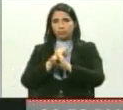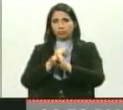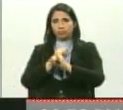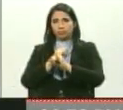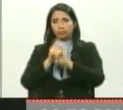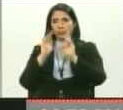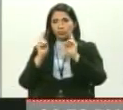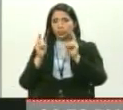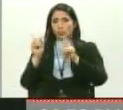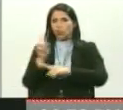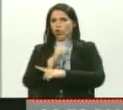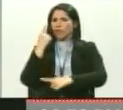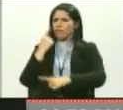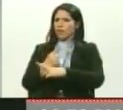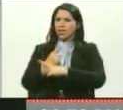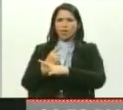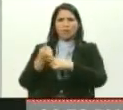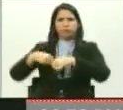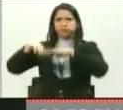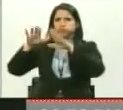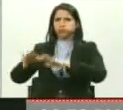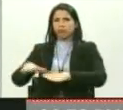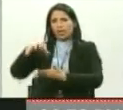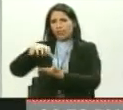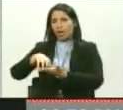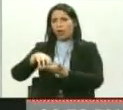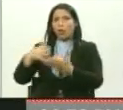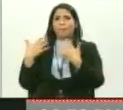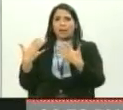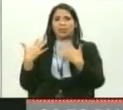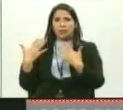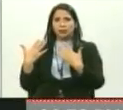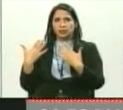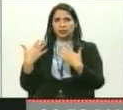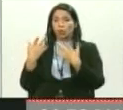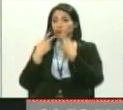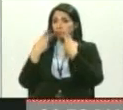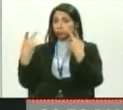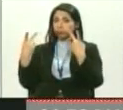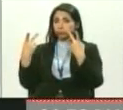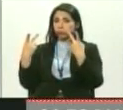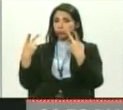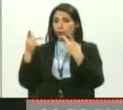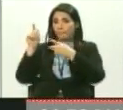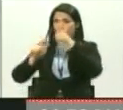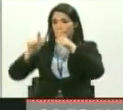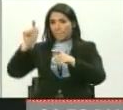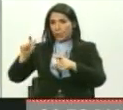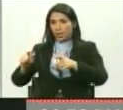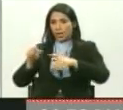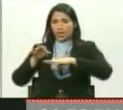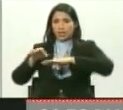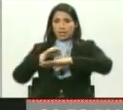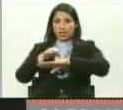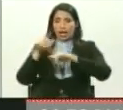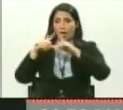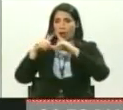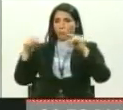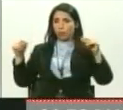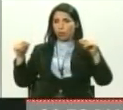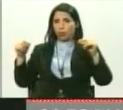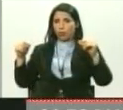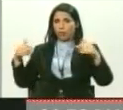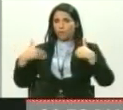Título, no debimos haber levantado el estado de emergencia, declaran personas de la isla japonesa que sufre